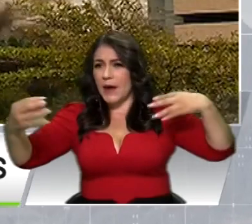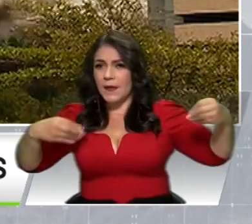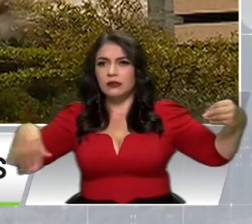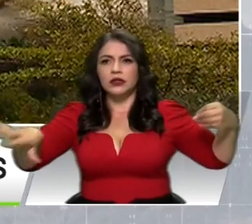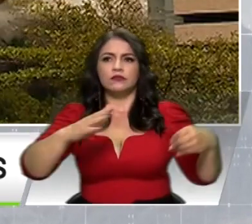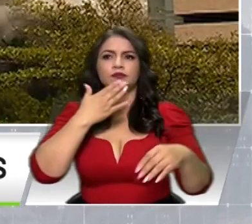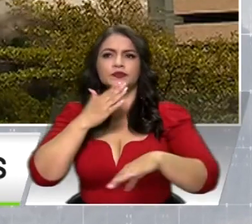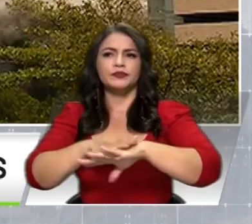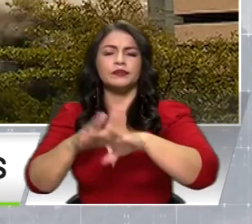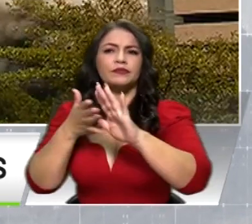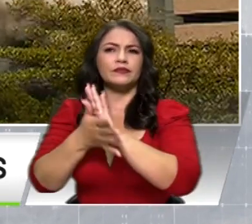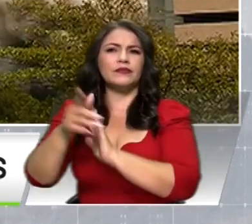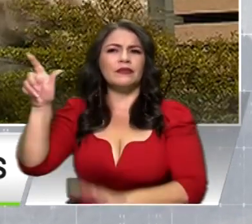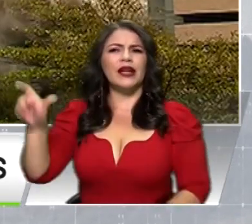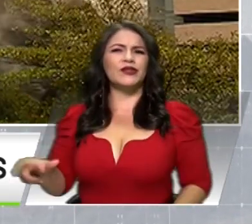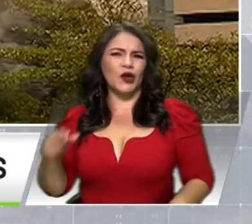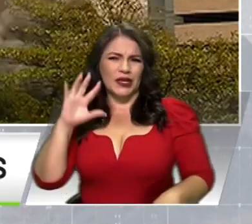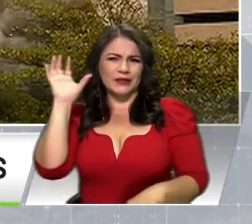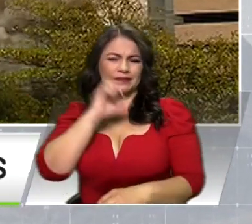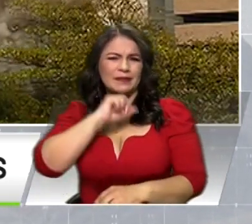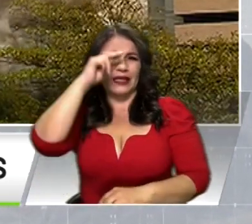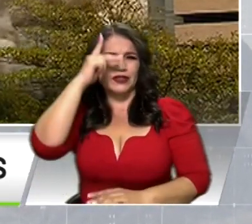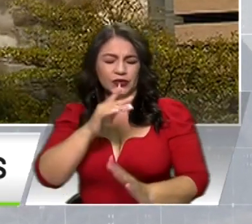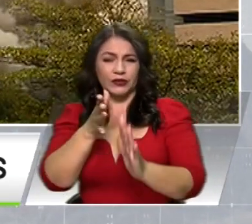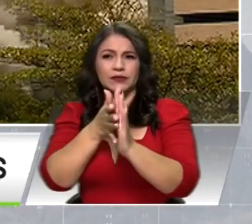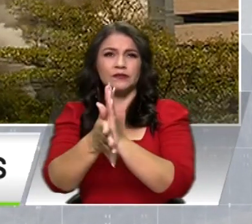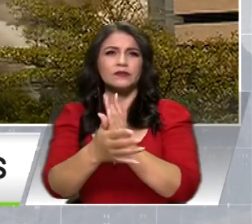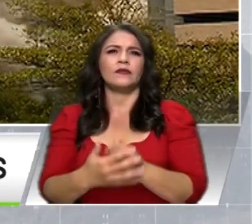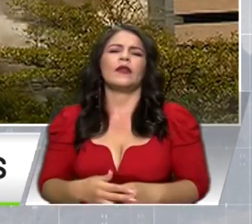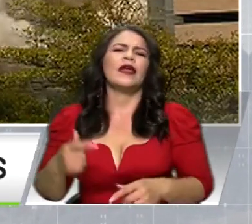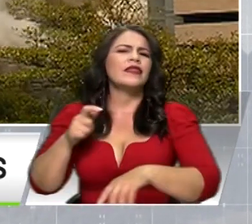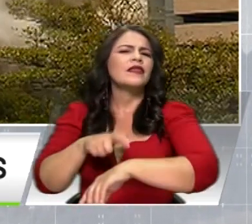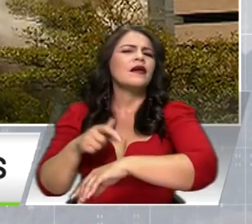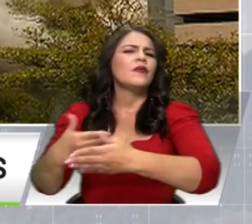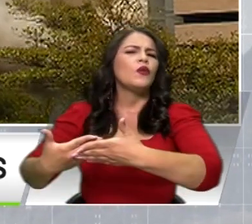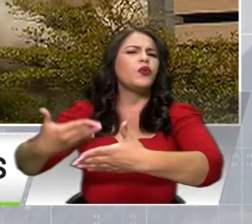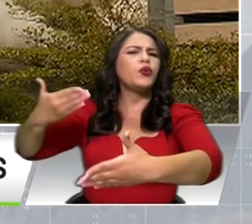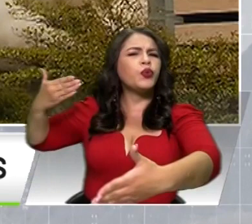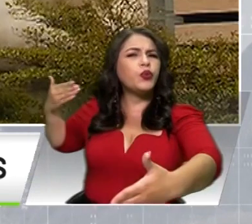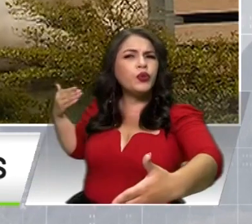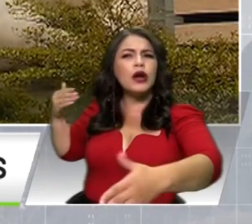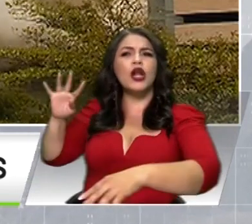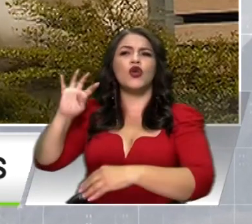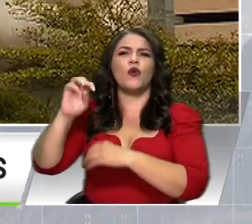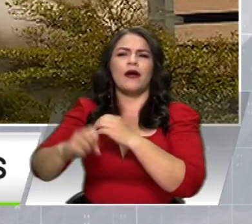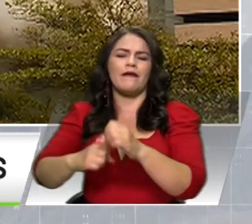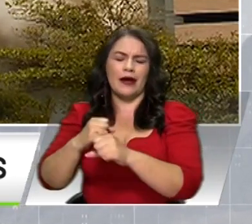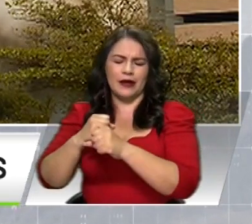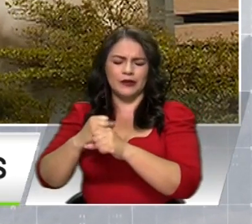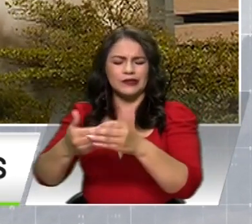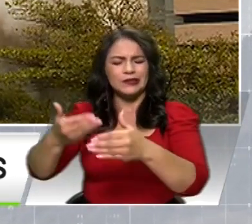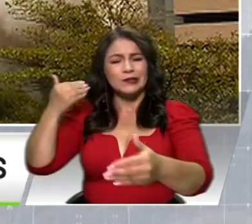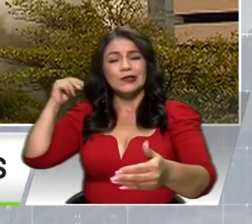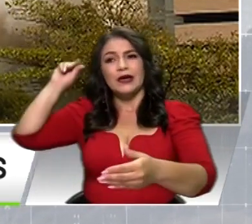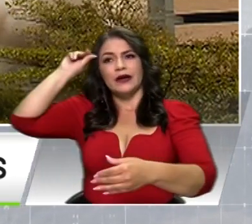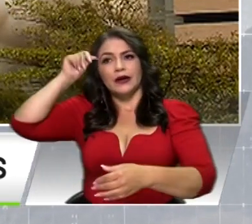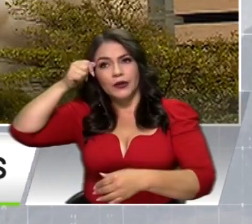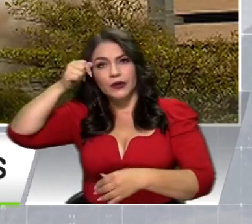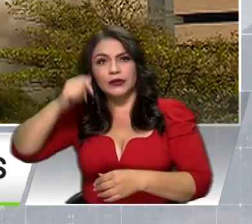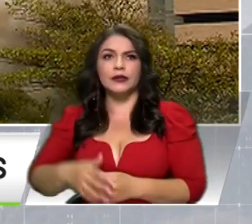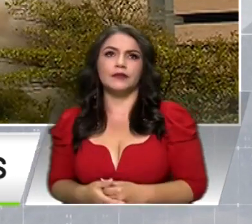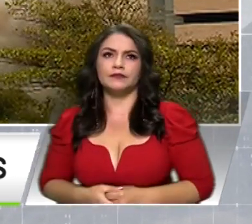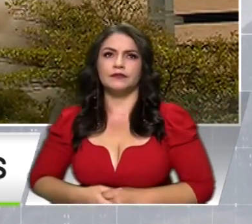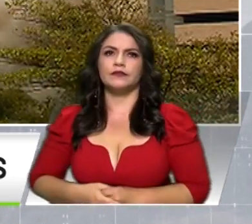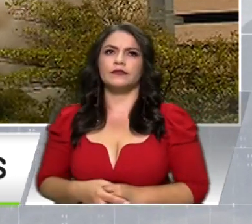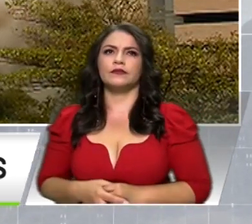algunos de los afectados, conocimos su historia, nos devolvimos en el tiempo y fuimos 9 años atrás, en donde